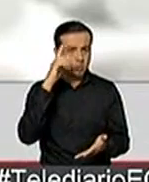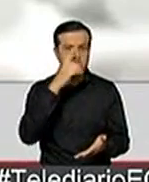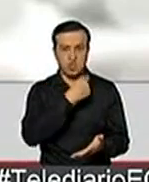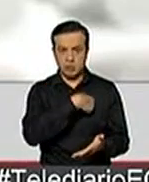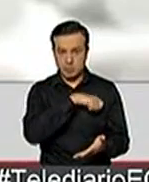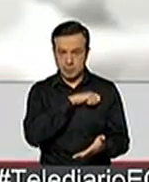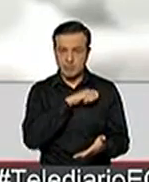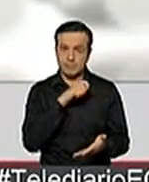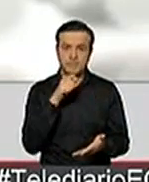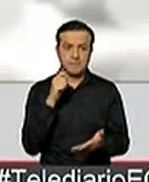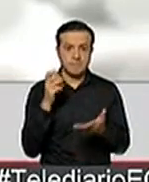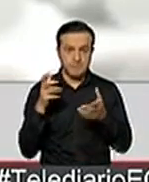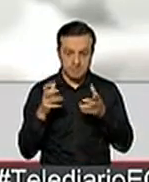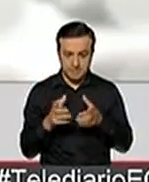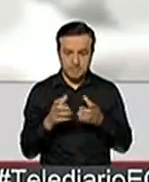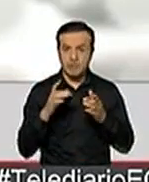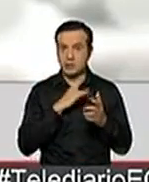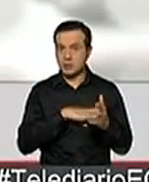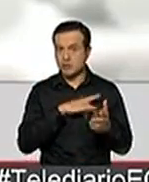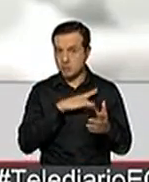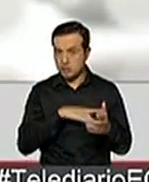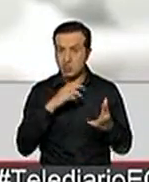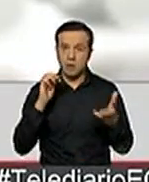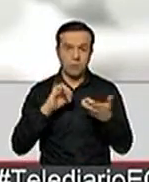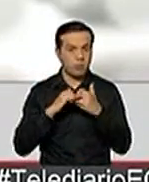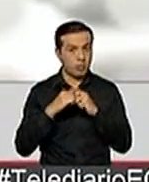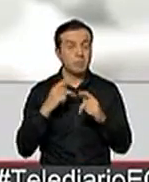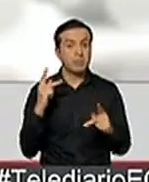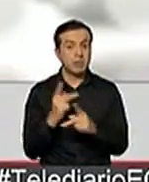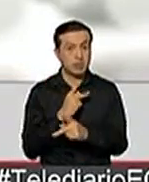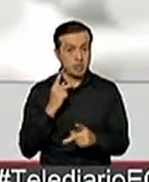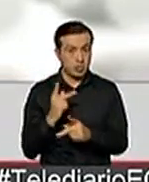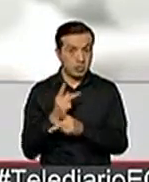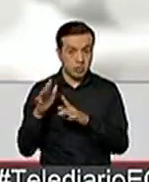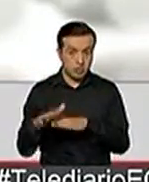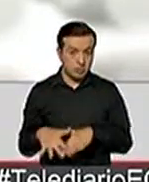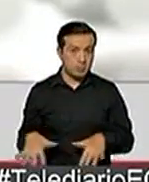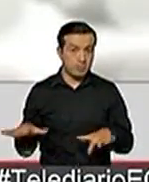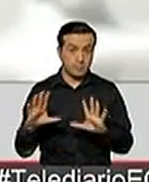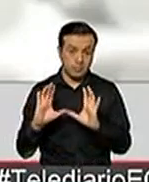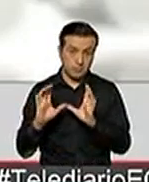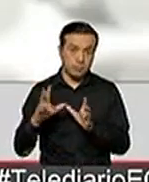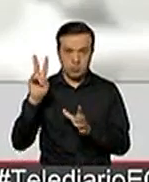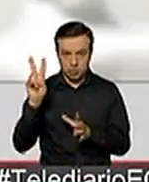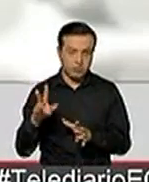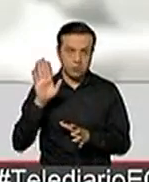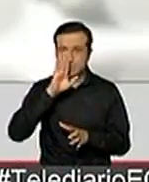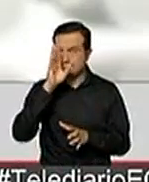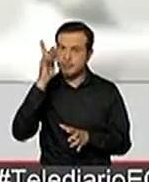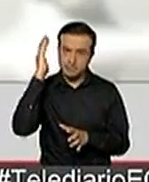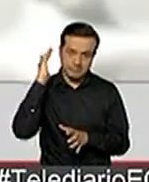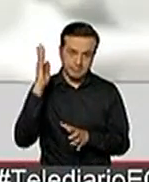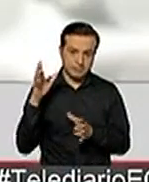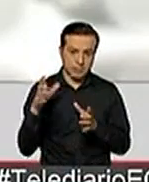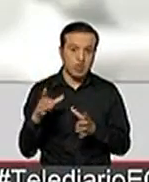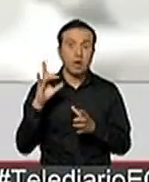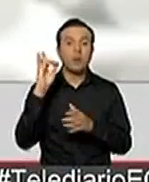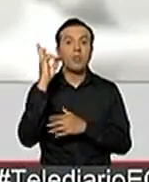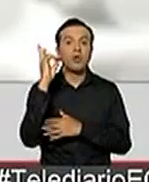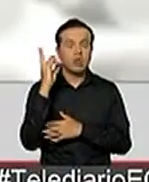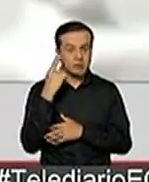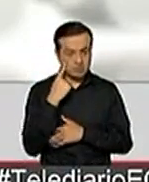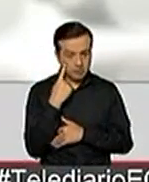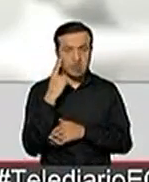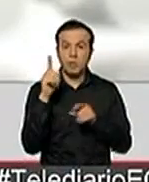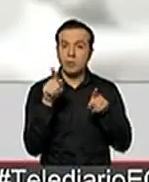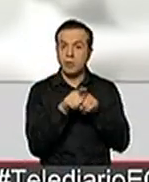como tal. Lo que estamos viviendo en Chile, el problema muy grave que está viviendo Venezuela desde siempre, Bolivia, al que quería aterrizar, y